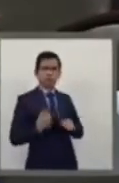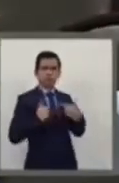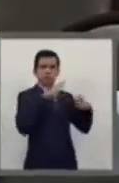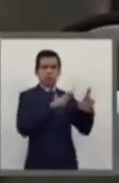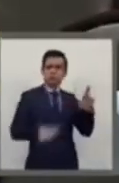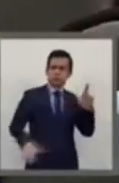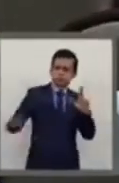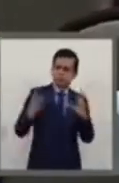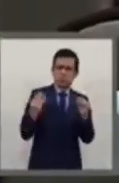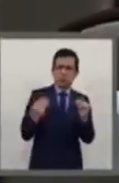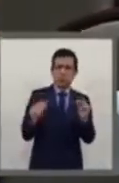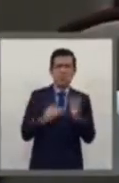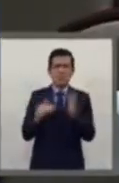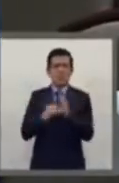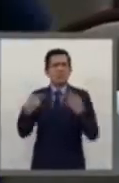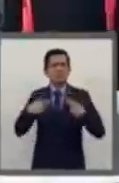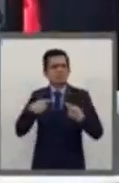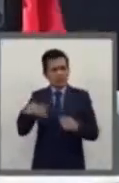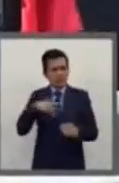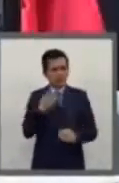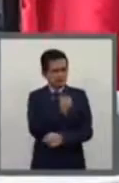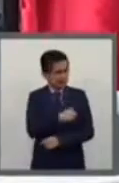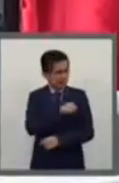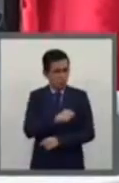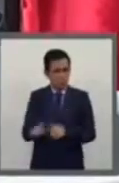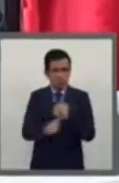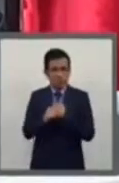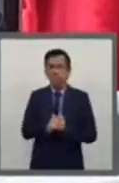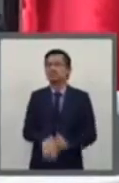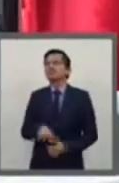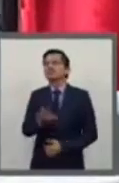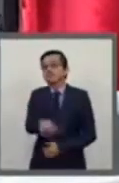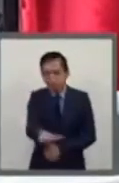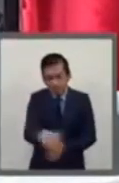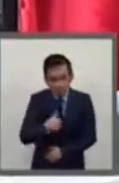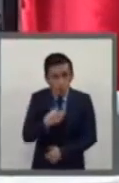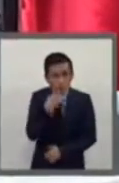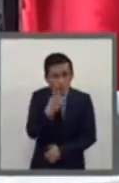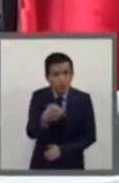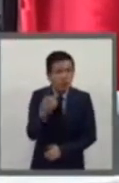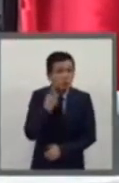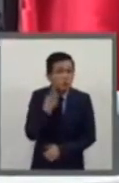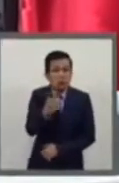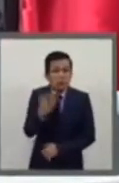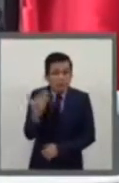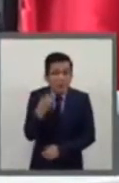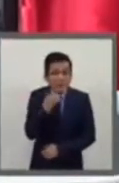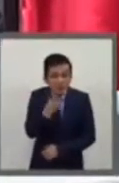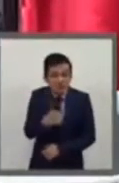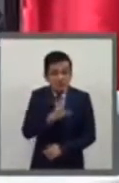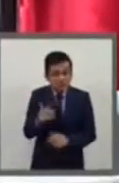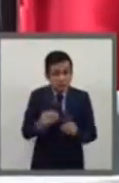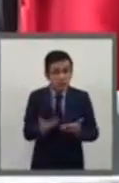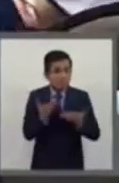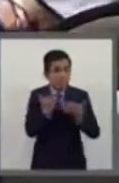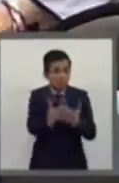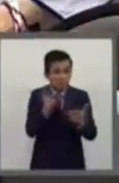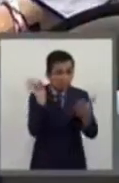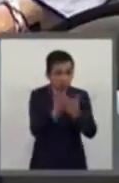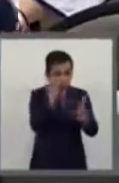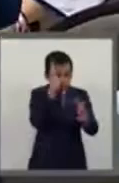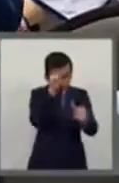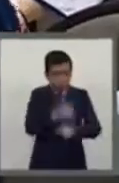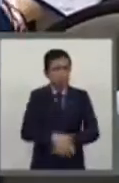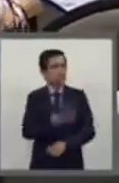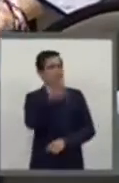las carencias en el sector. Le reitero, diputado, acaba usted de anunciar que está presentando un punto de acuerdo. Por favor, presidente. No está, es, y les